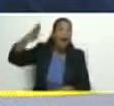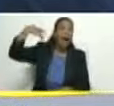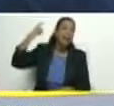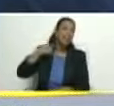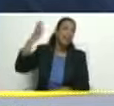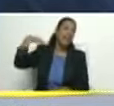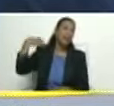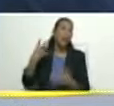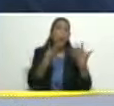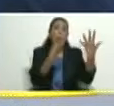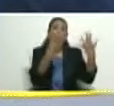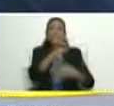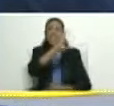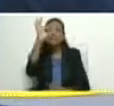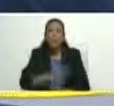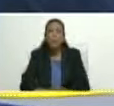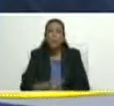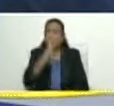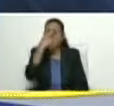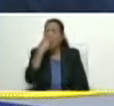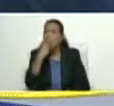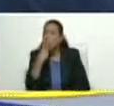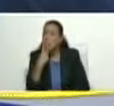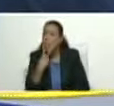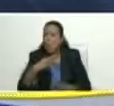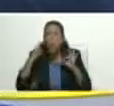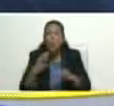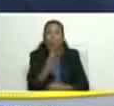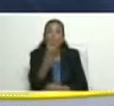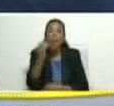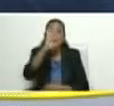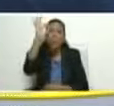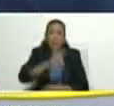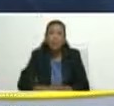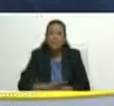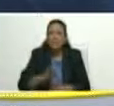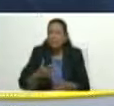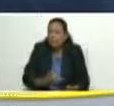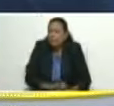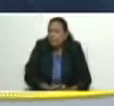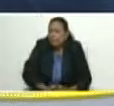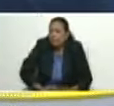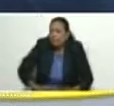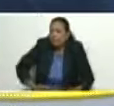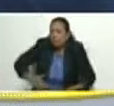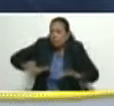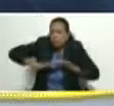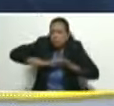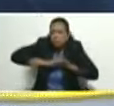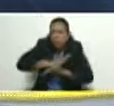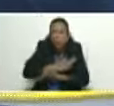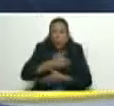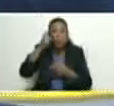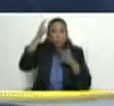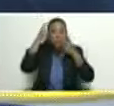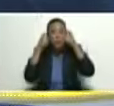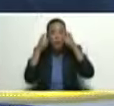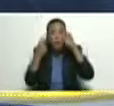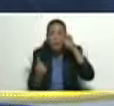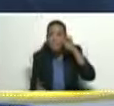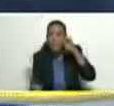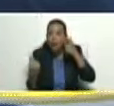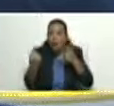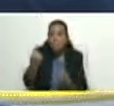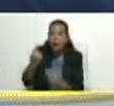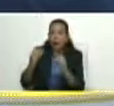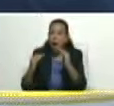con 80% de pobreza general, un 40% de pobreza extrema. Y con Chávez fuimos avanzando